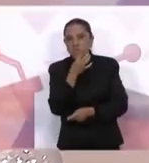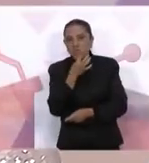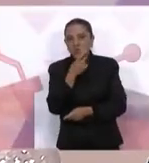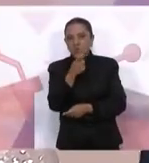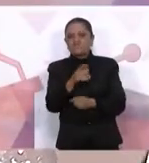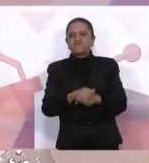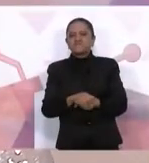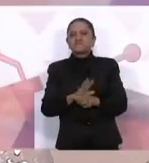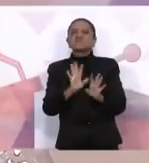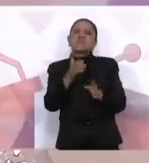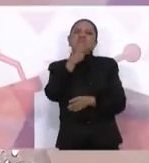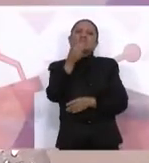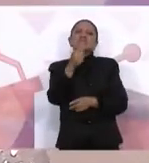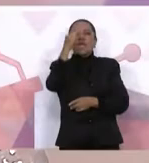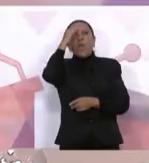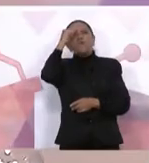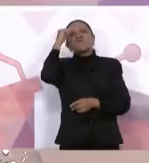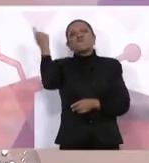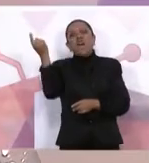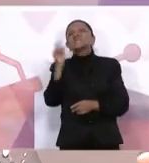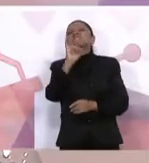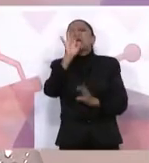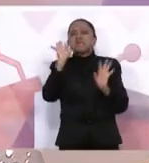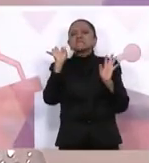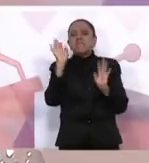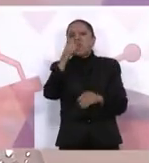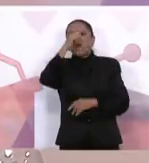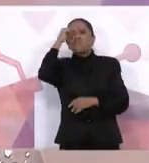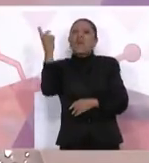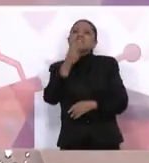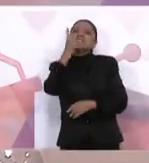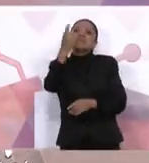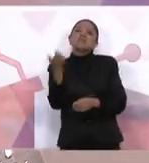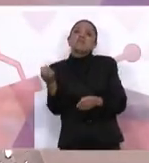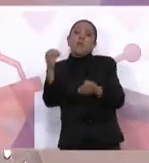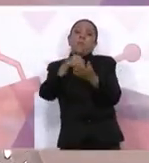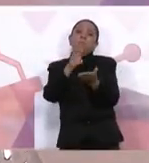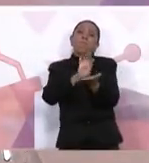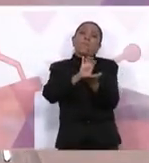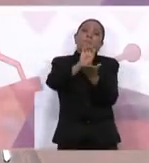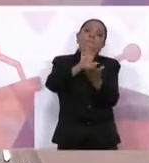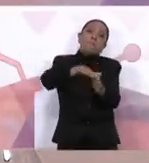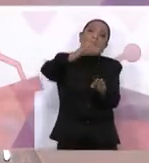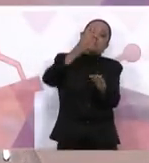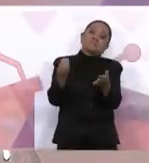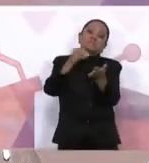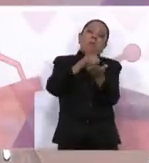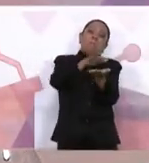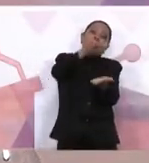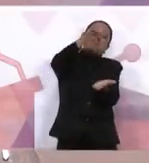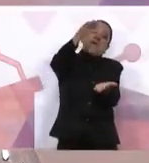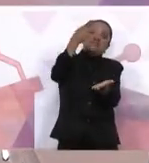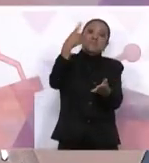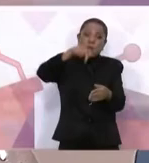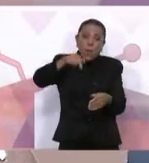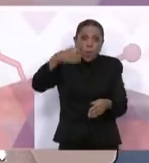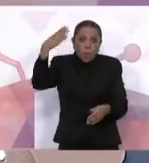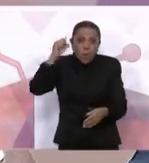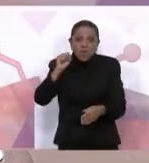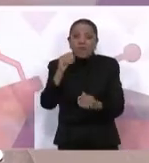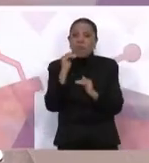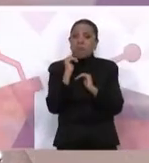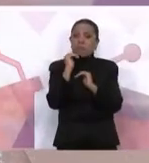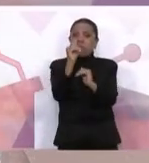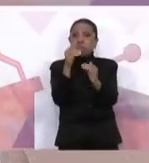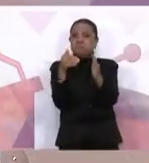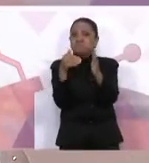decir vamos a aumentar el presupuesto me parece que es fácil decirlo en morelos el presupuesto es limitado o sea no podemos plantear